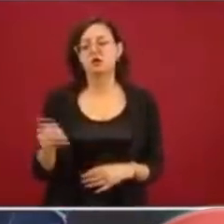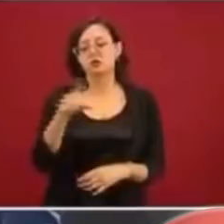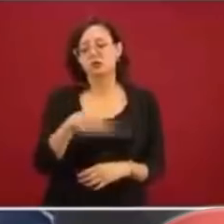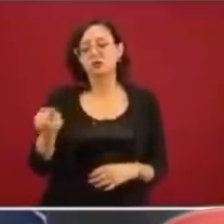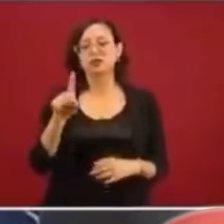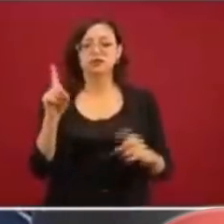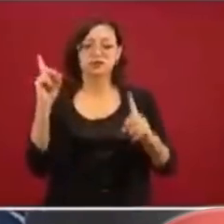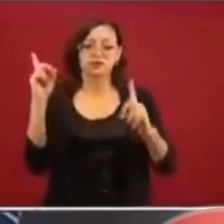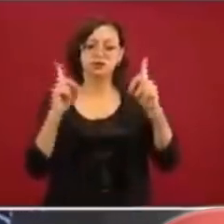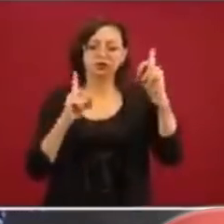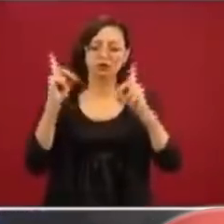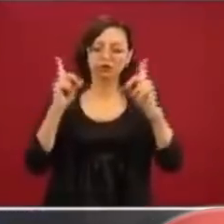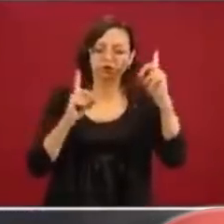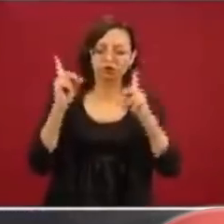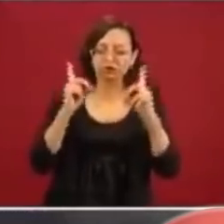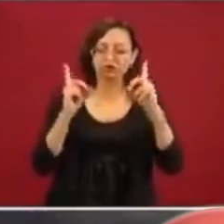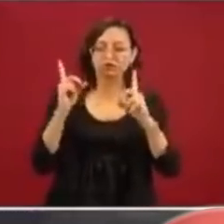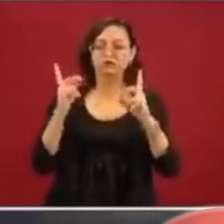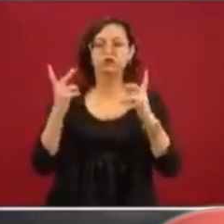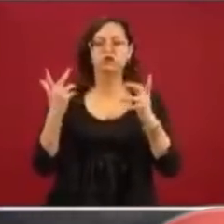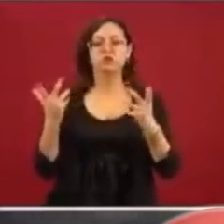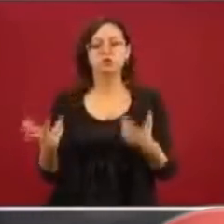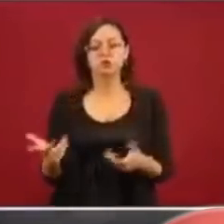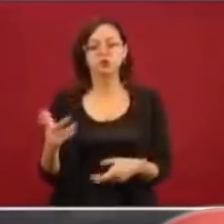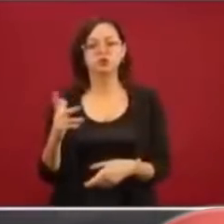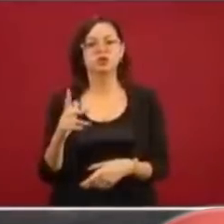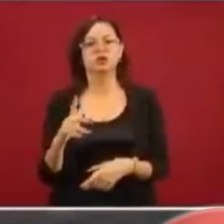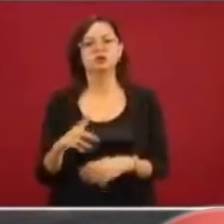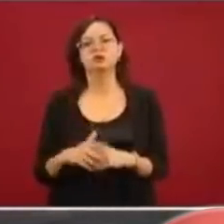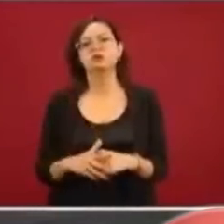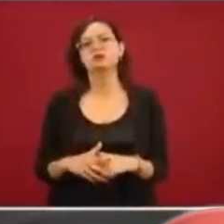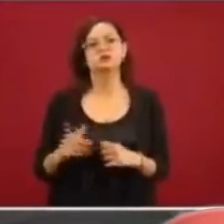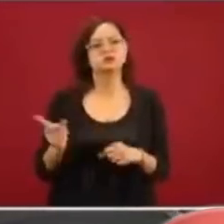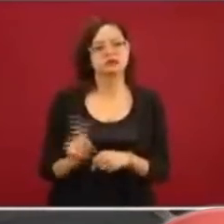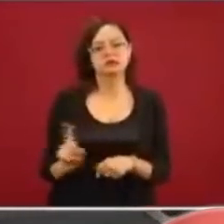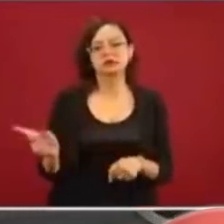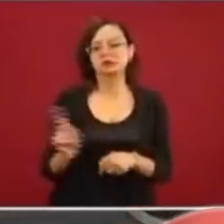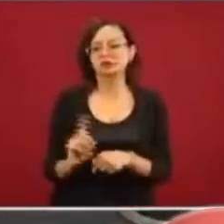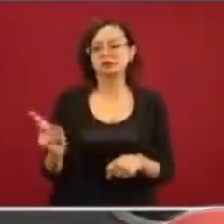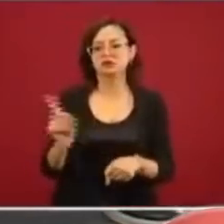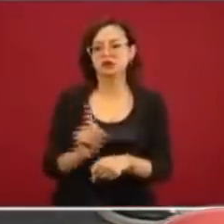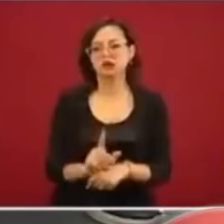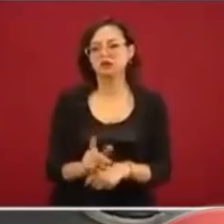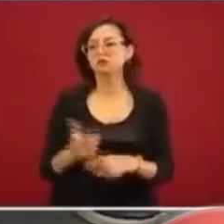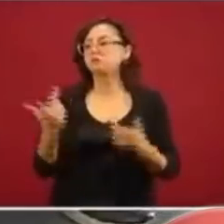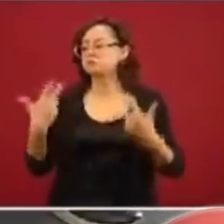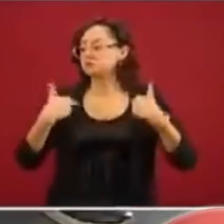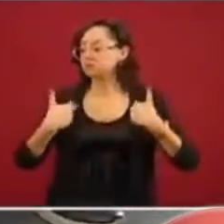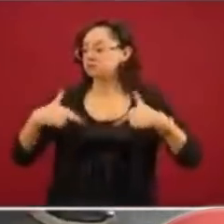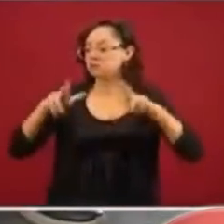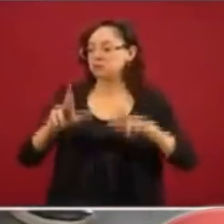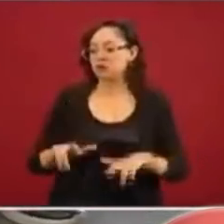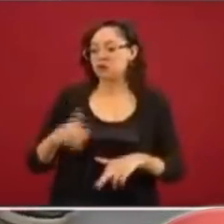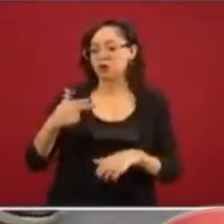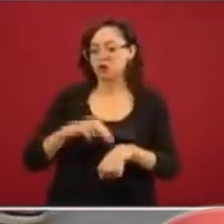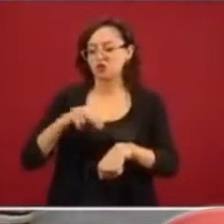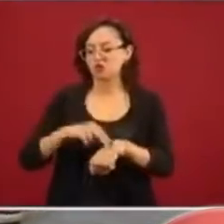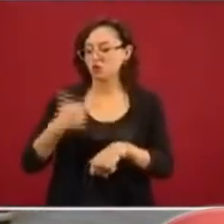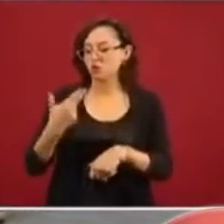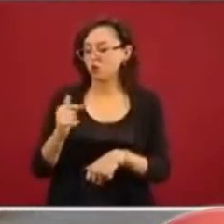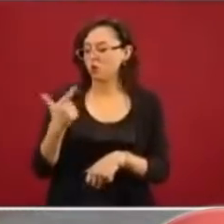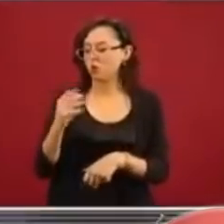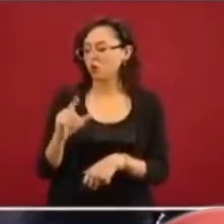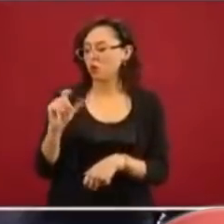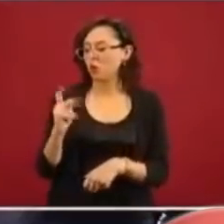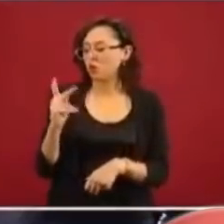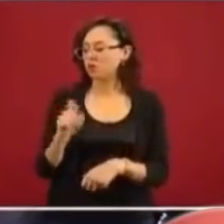gran calidad y de la disposición diaria del vocero de la Secretaría de Salud, el doctor Hugo López-Gatell,